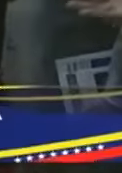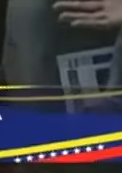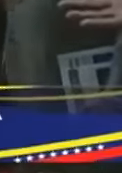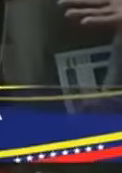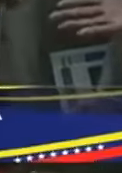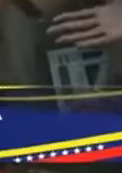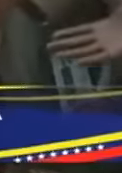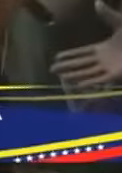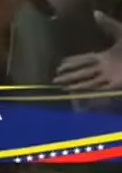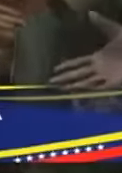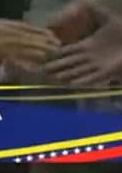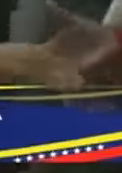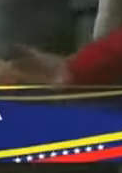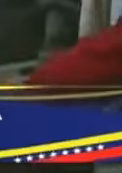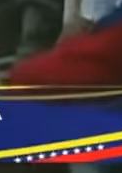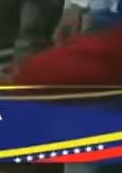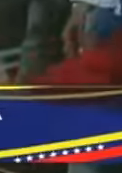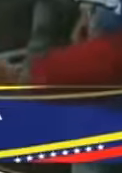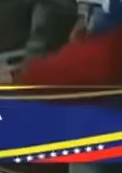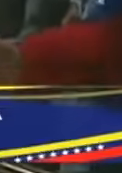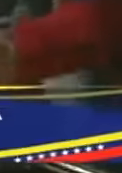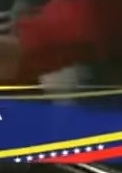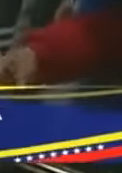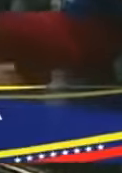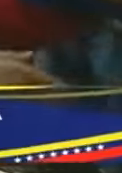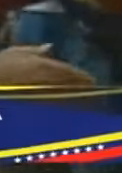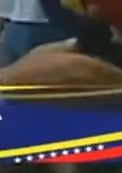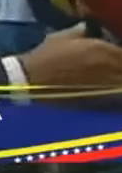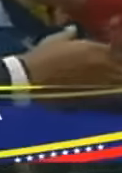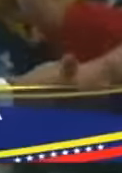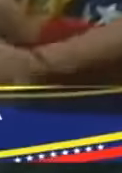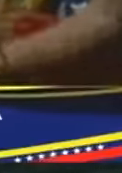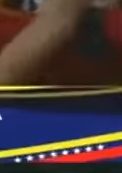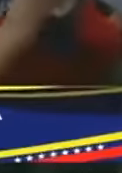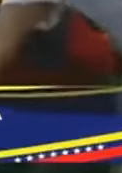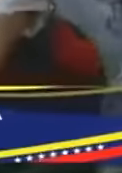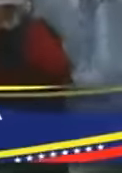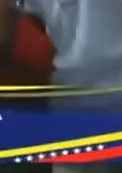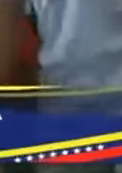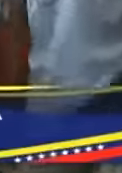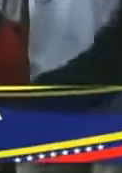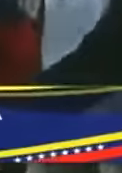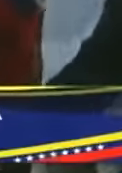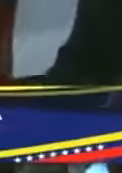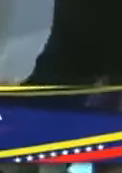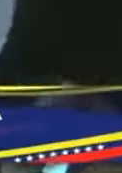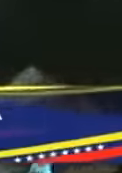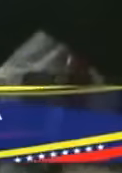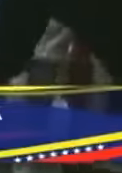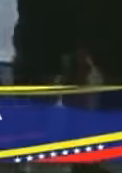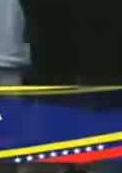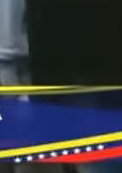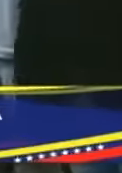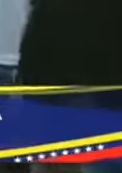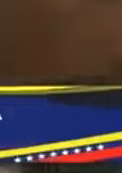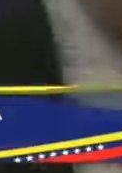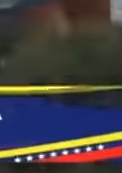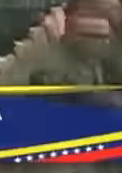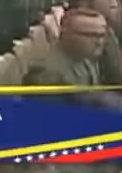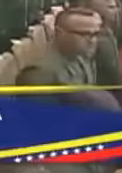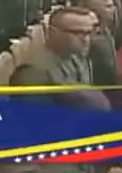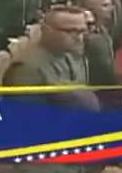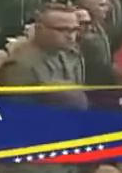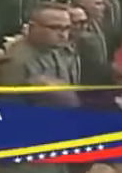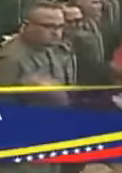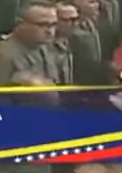presidente constitucional Nicolás Moro conversa con las distintas autoridades que están presentes en estos